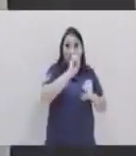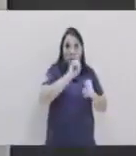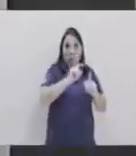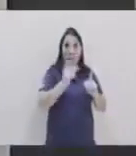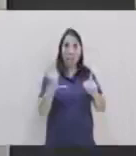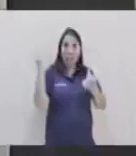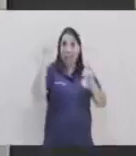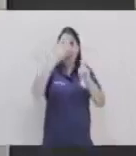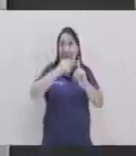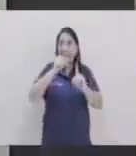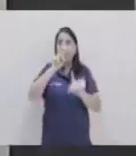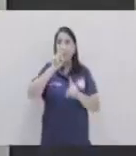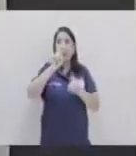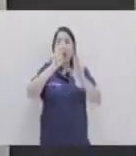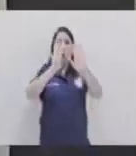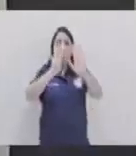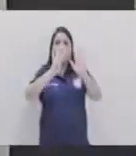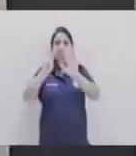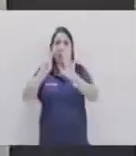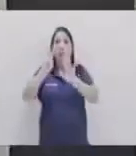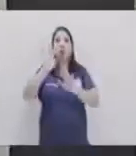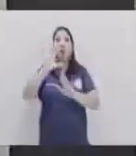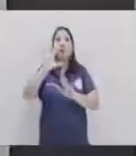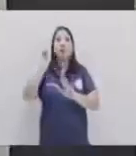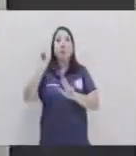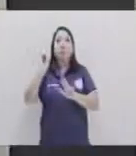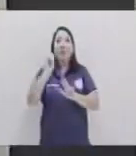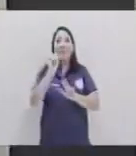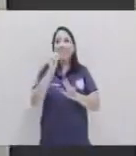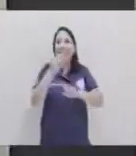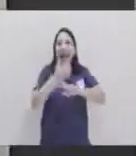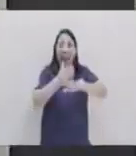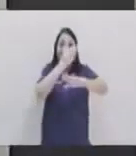Esta literatura es la más completa, la maya.